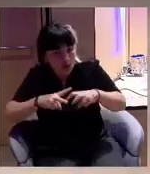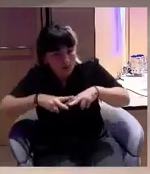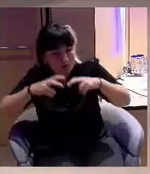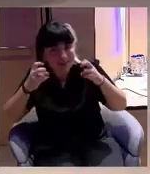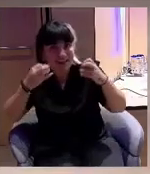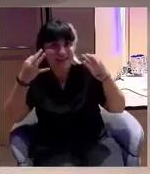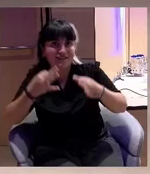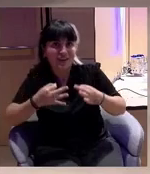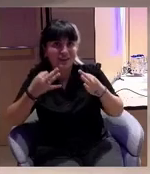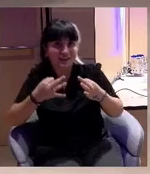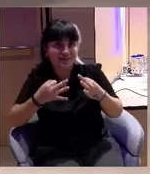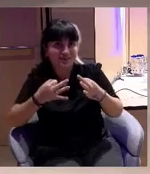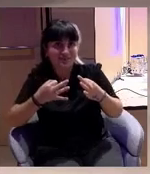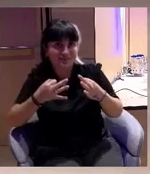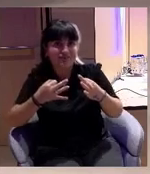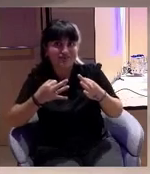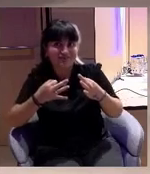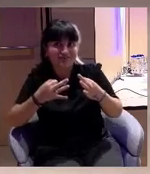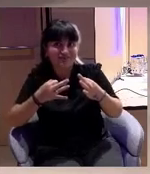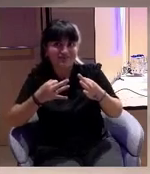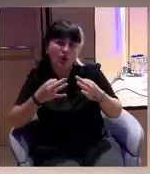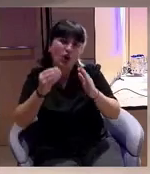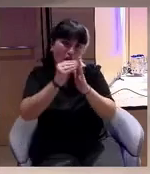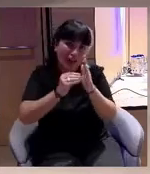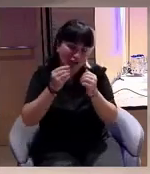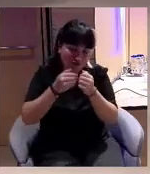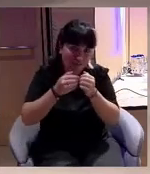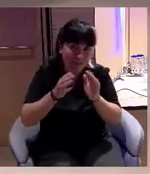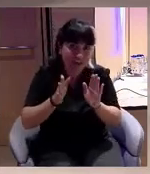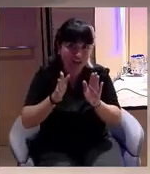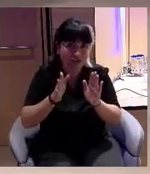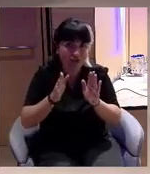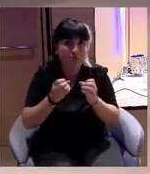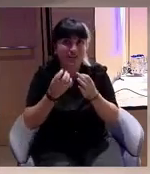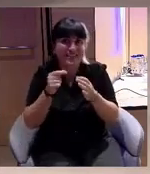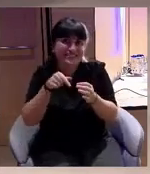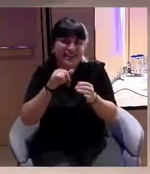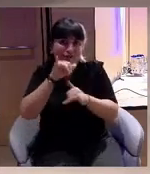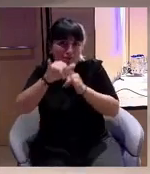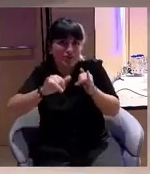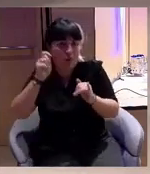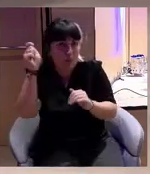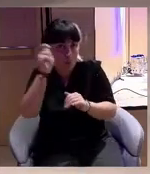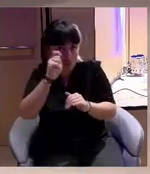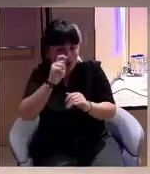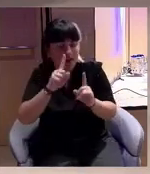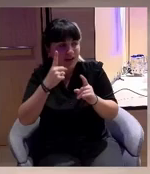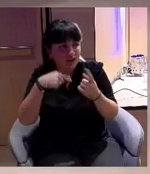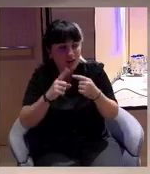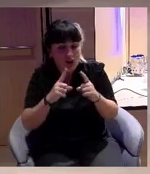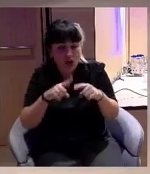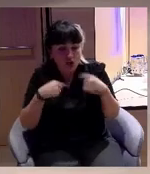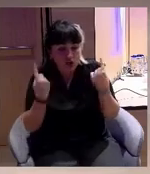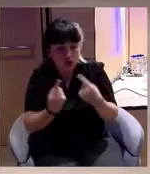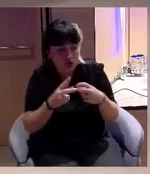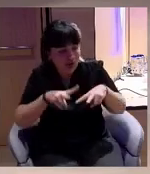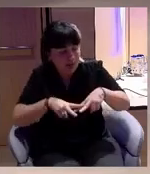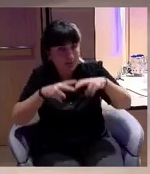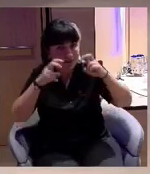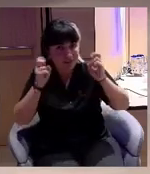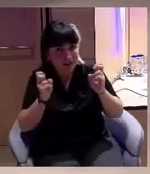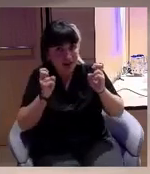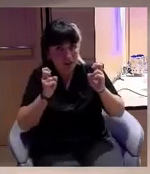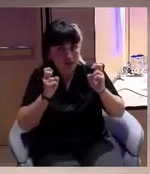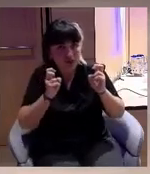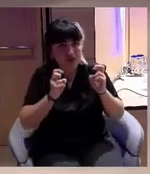eh de datos abiertos o esa información digamos pública y la convertimos en una manera que tenga sentido para las